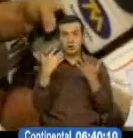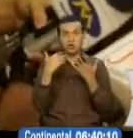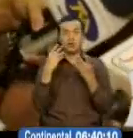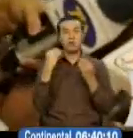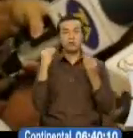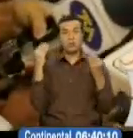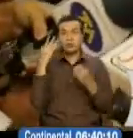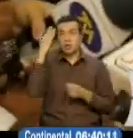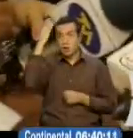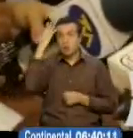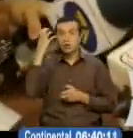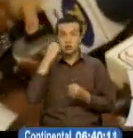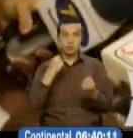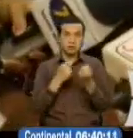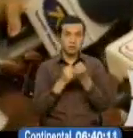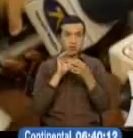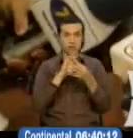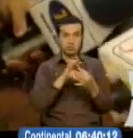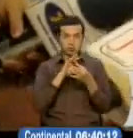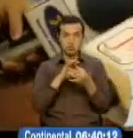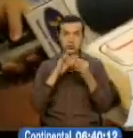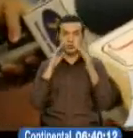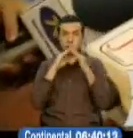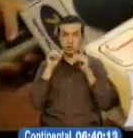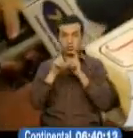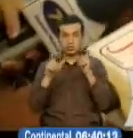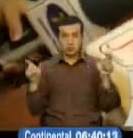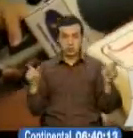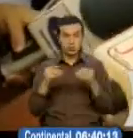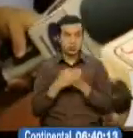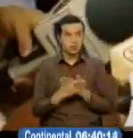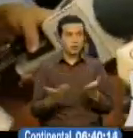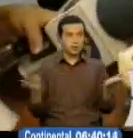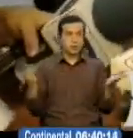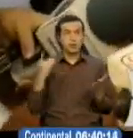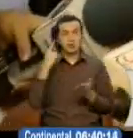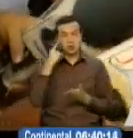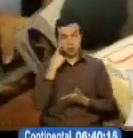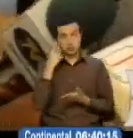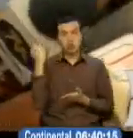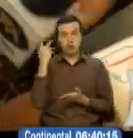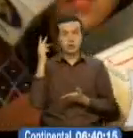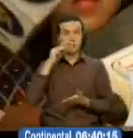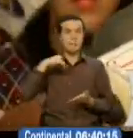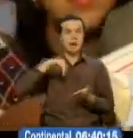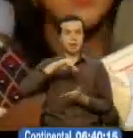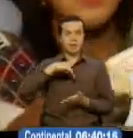de los alcaldes para cooperar en el programa Casa para Todos y habrá un piloto en la provincia de Manabí.